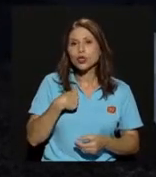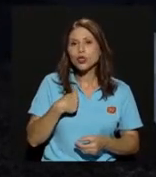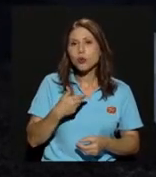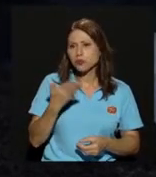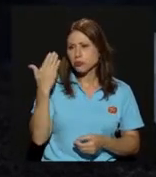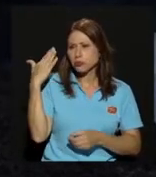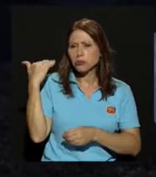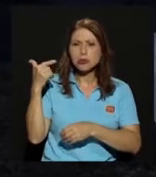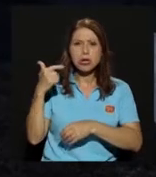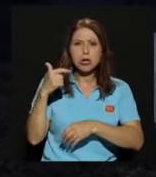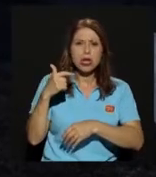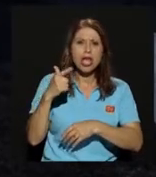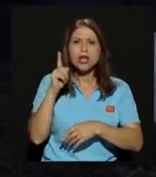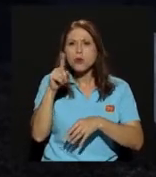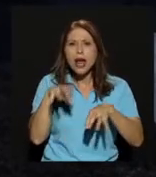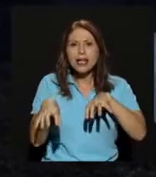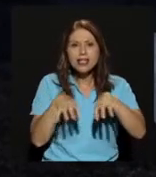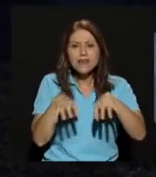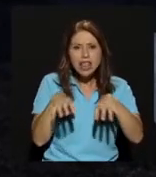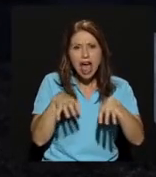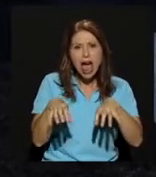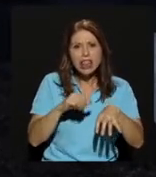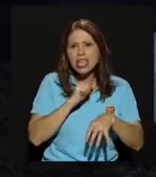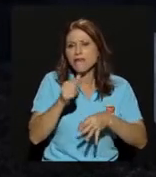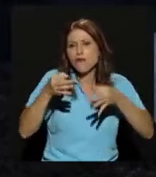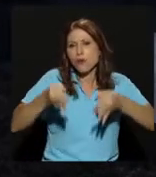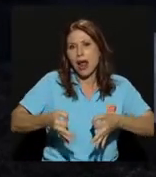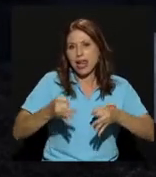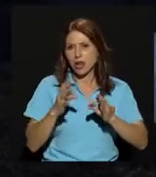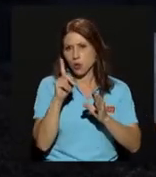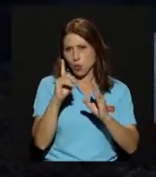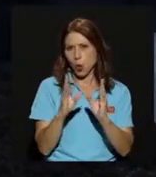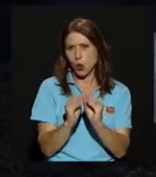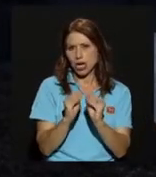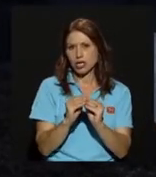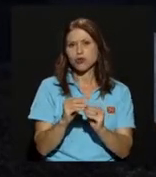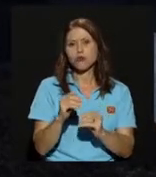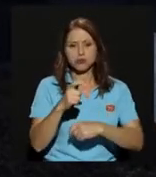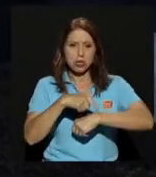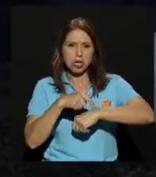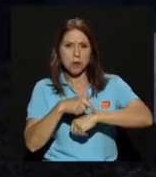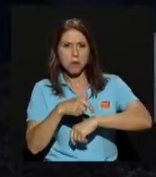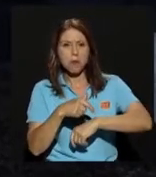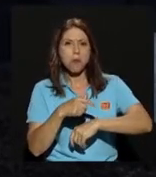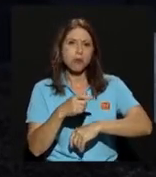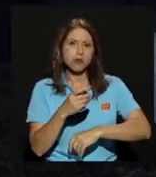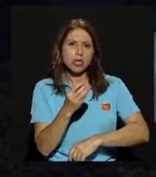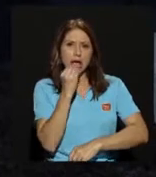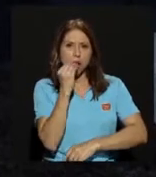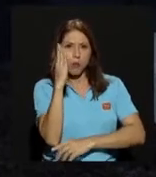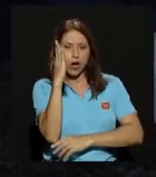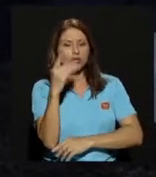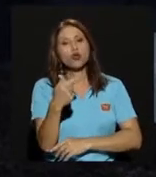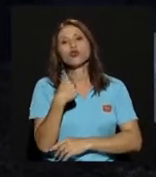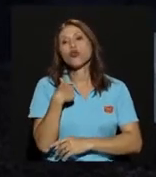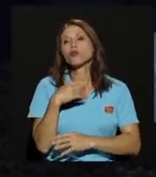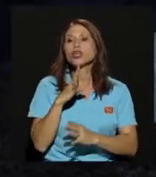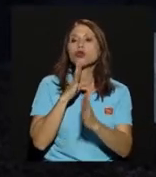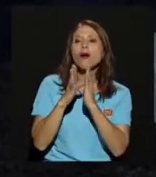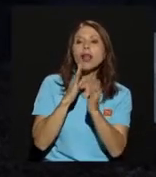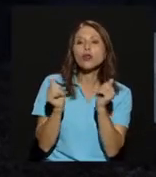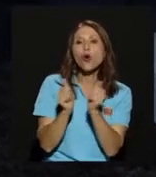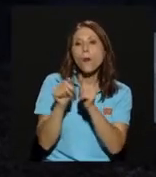almuerzo en una actividad informal en un congreso estoy conversando con un costarricense que vive en el exterior